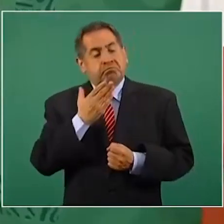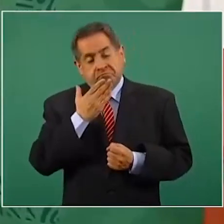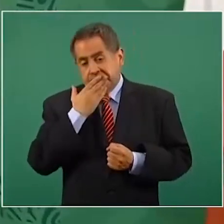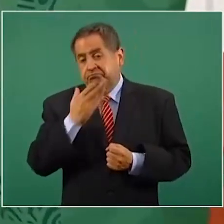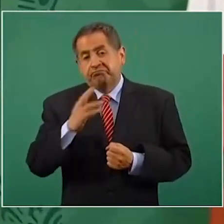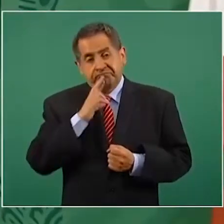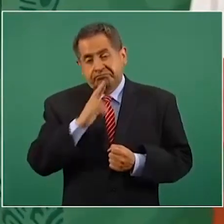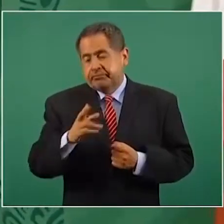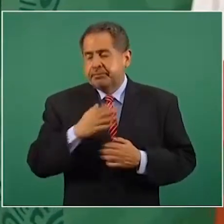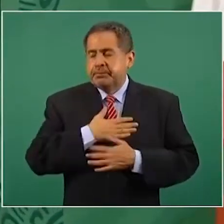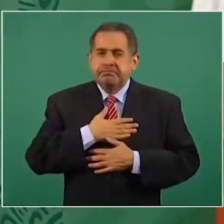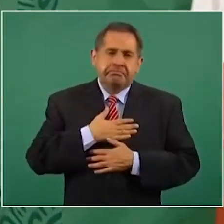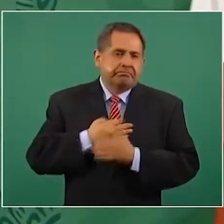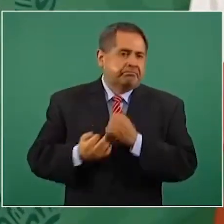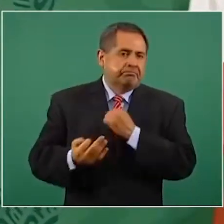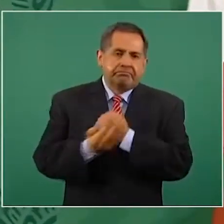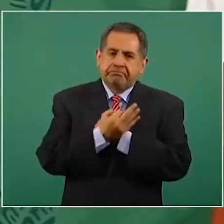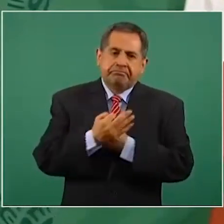resultados.